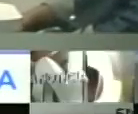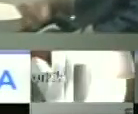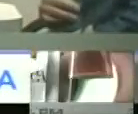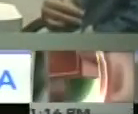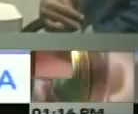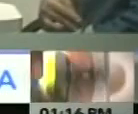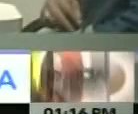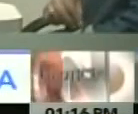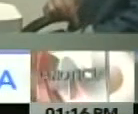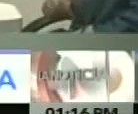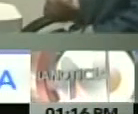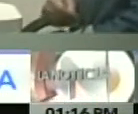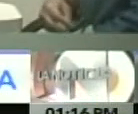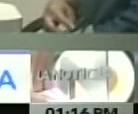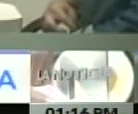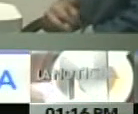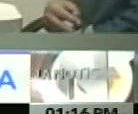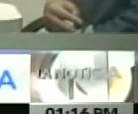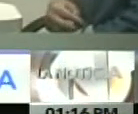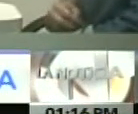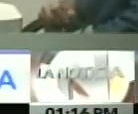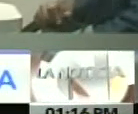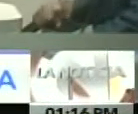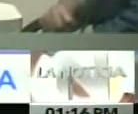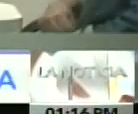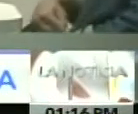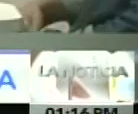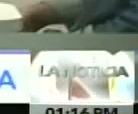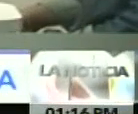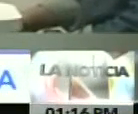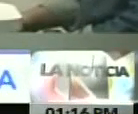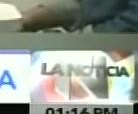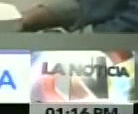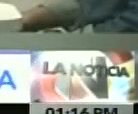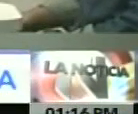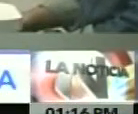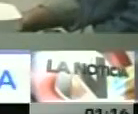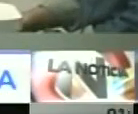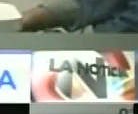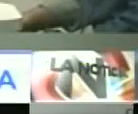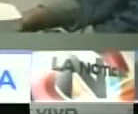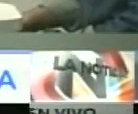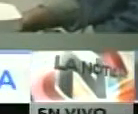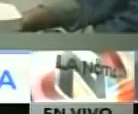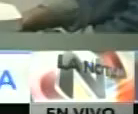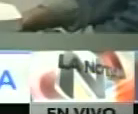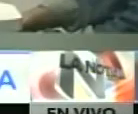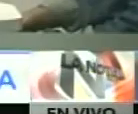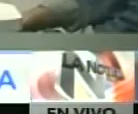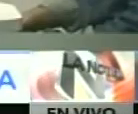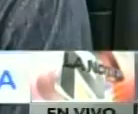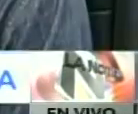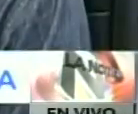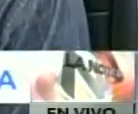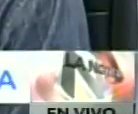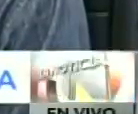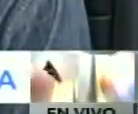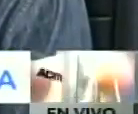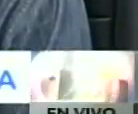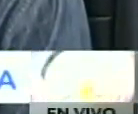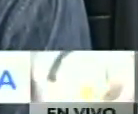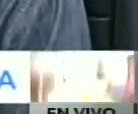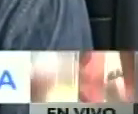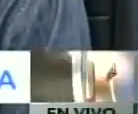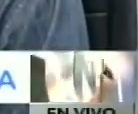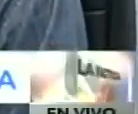que vengan. Escenario que venga, ahí estaremos los bolivarianos, de pie, luchando y